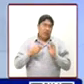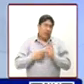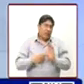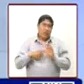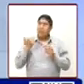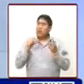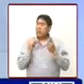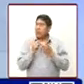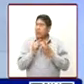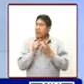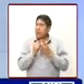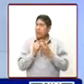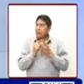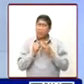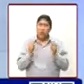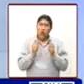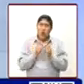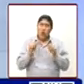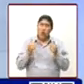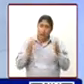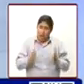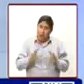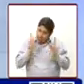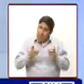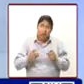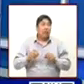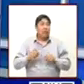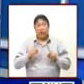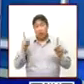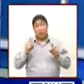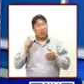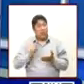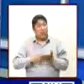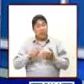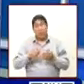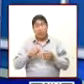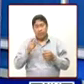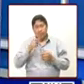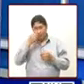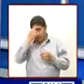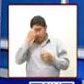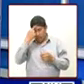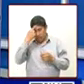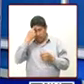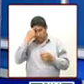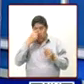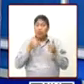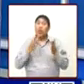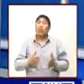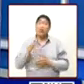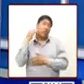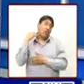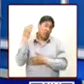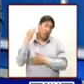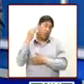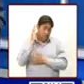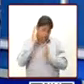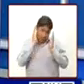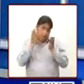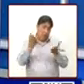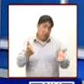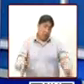Hay que ponerse, en otras palabras, en los cachos del jugador. Sí. Así de claro. De todas maneras, este es el pensamiento de los jugadores de Bolívar.